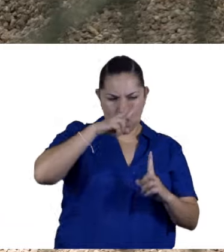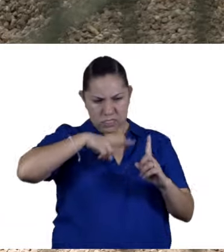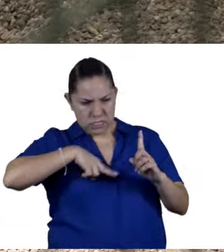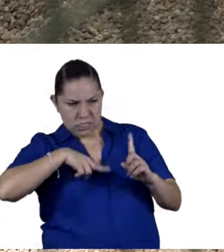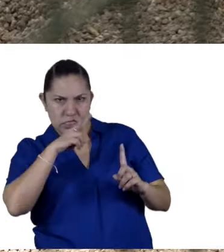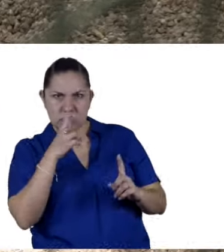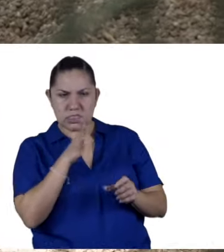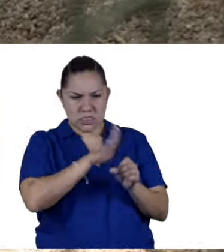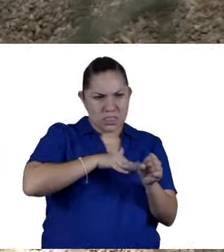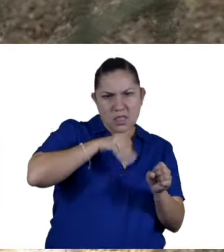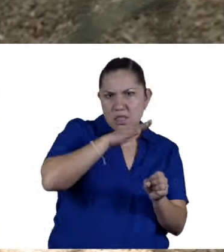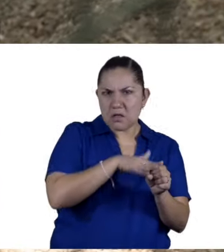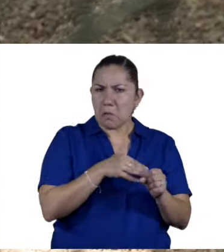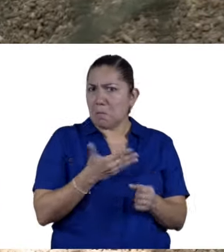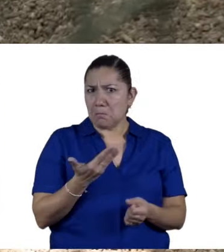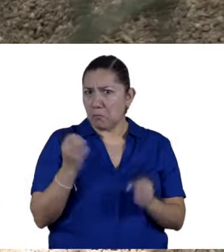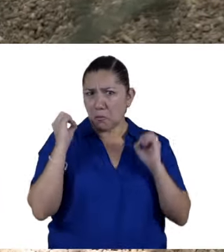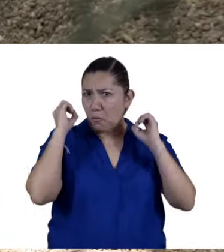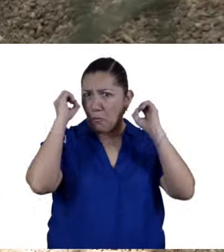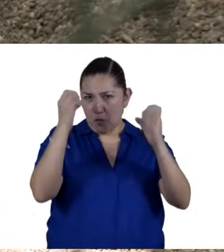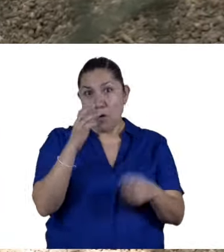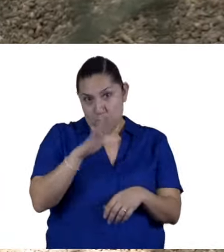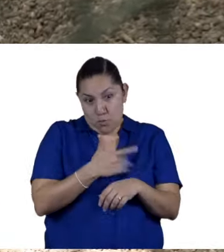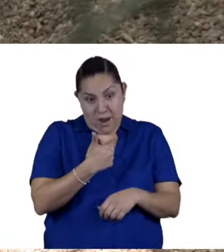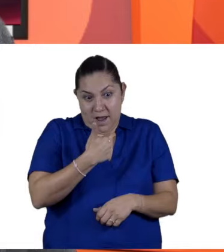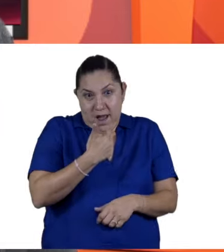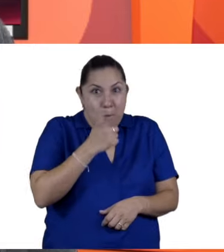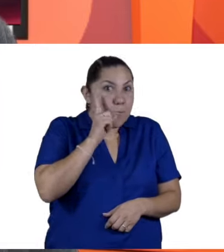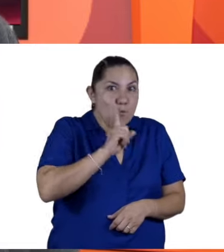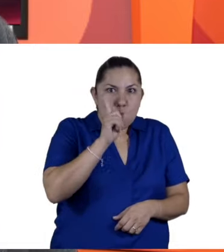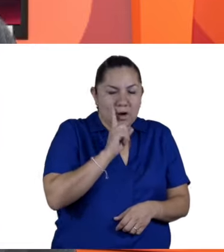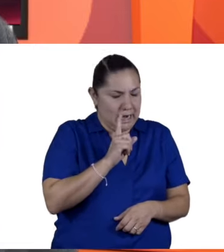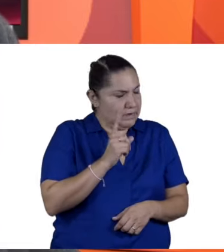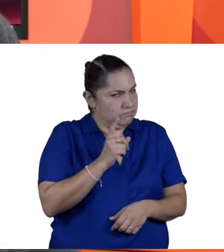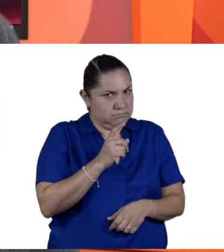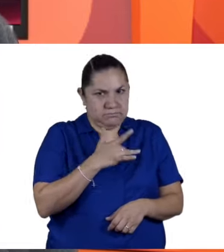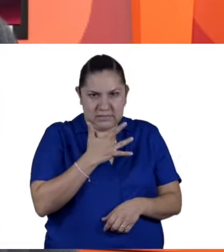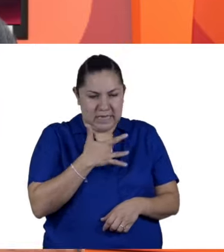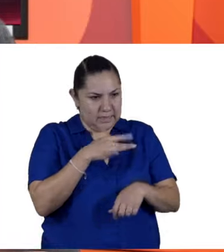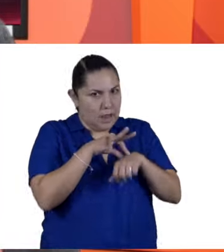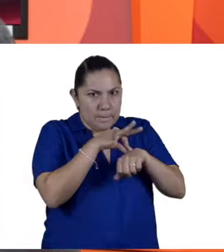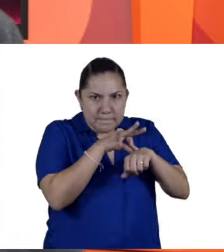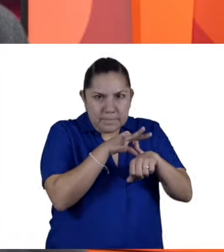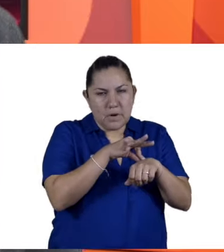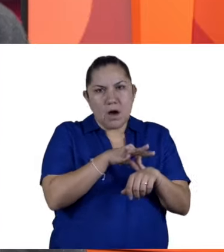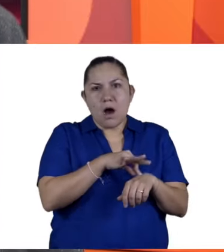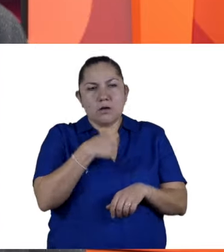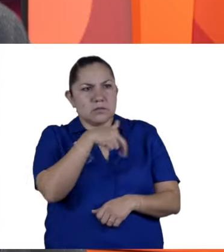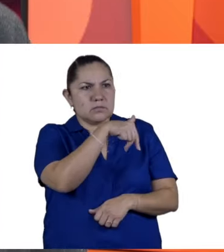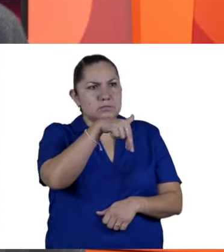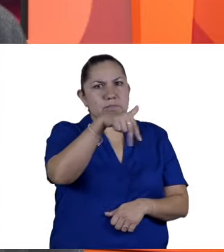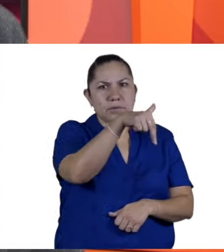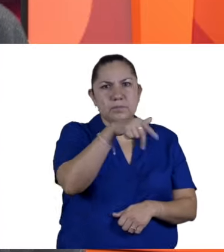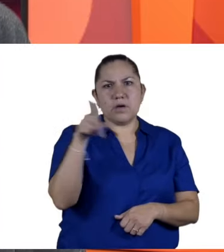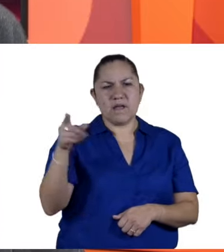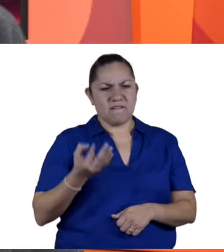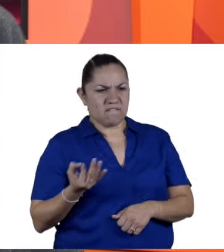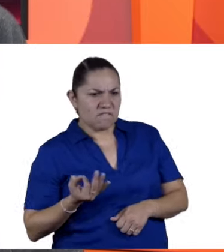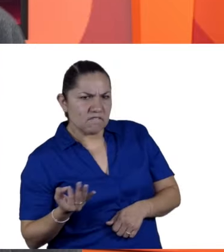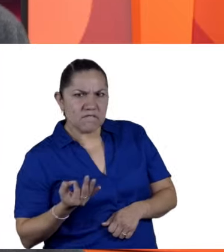algo que diariamente sufres como mujer. El que te chiflen, el que te digan, o el que tengas miedo de ir